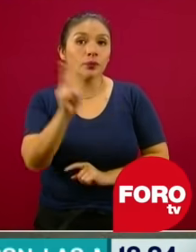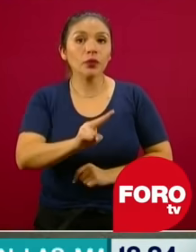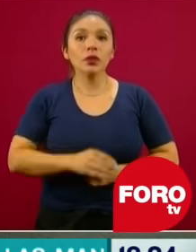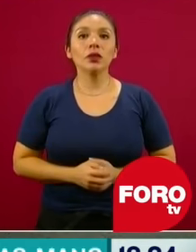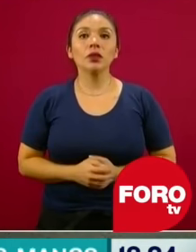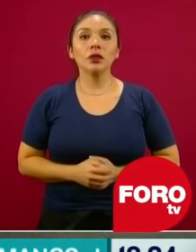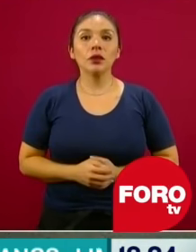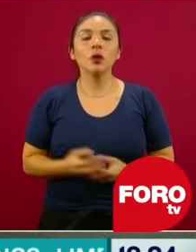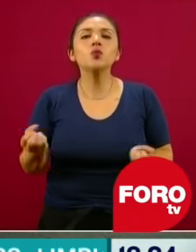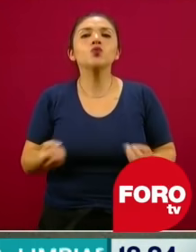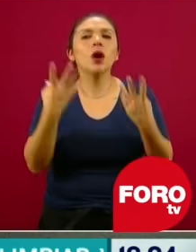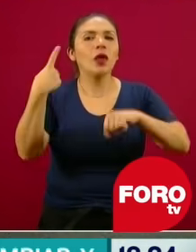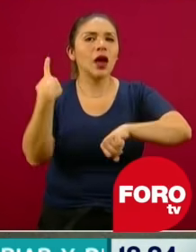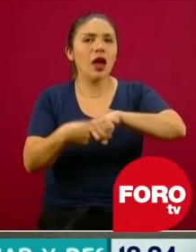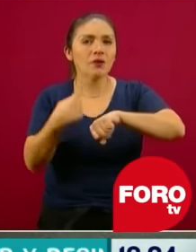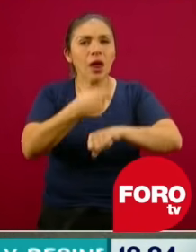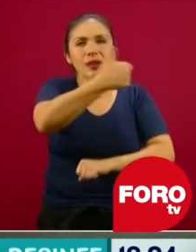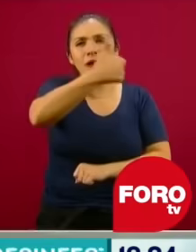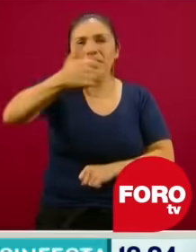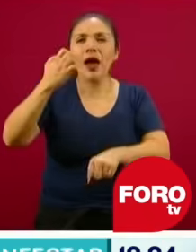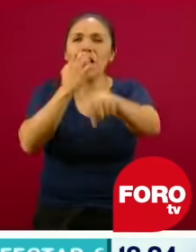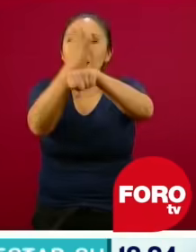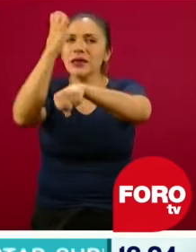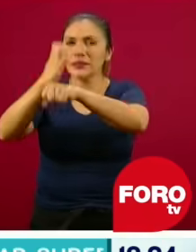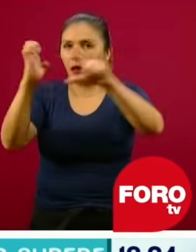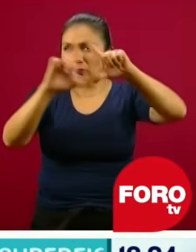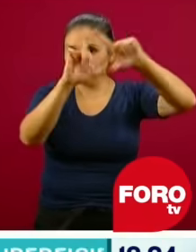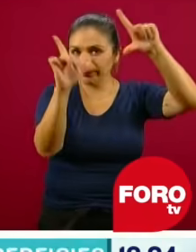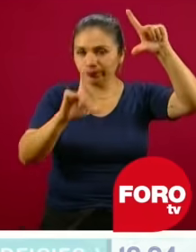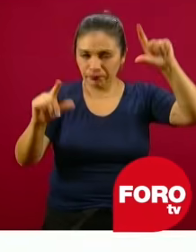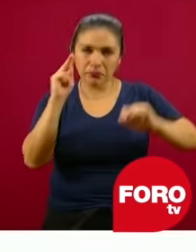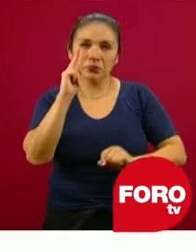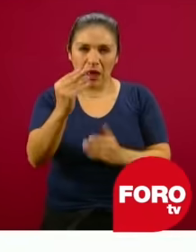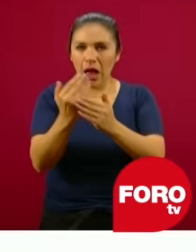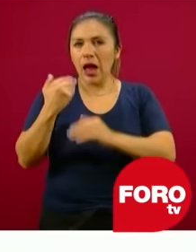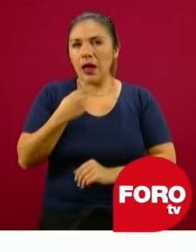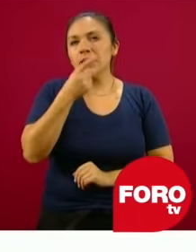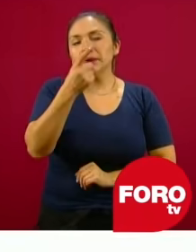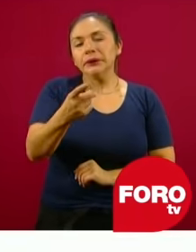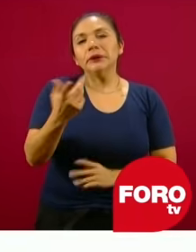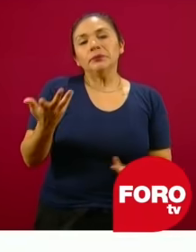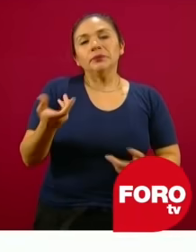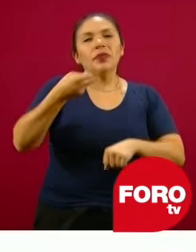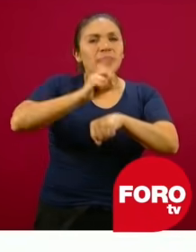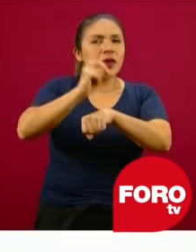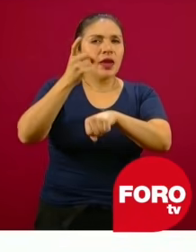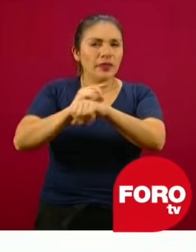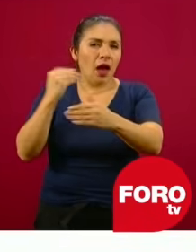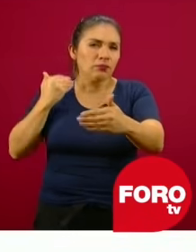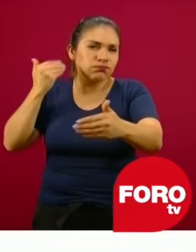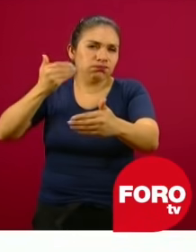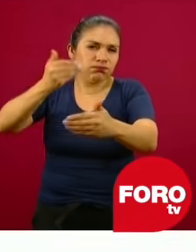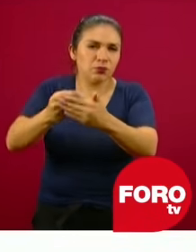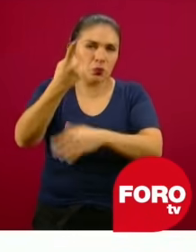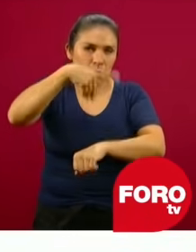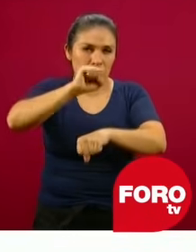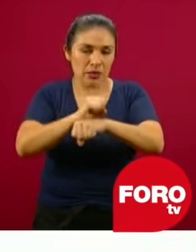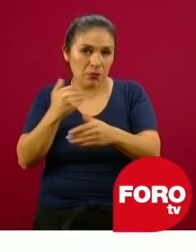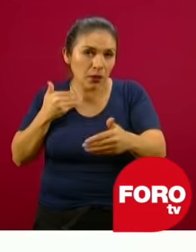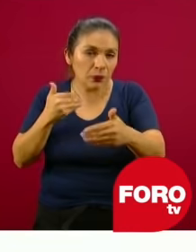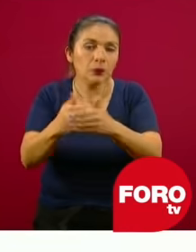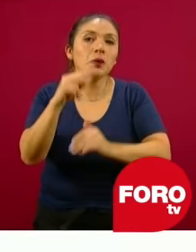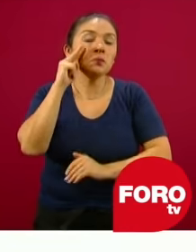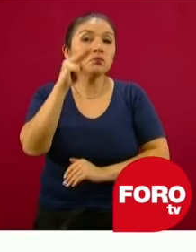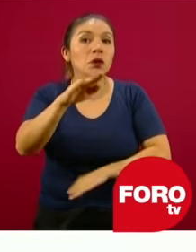carga de enfermedad por entidad federativa, ya veníamos comentando que en los últimos días, en la última semana vemos cada vez